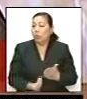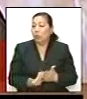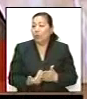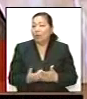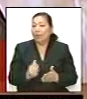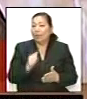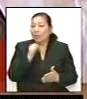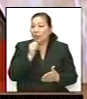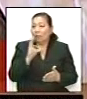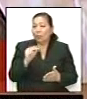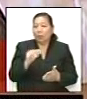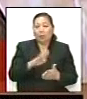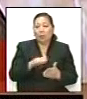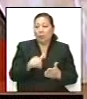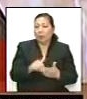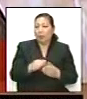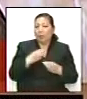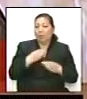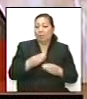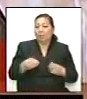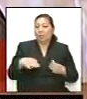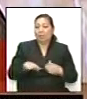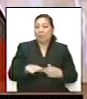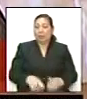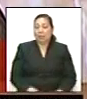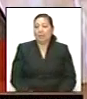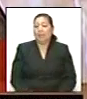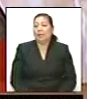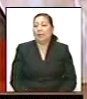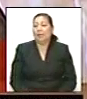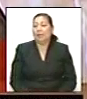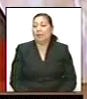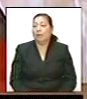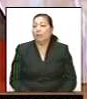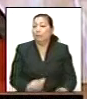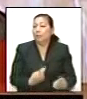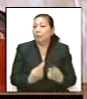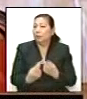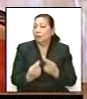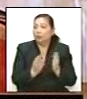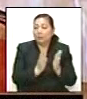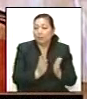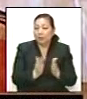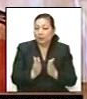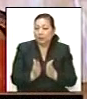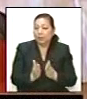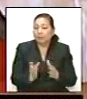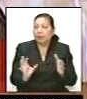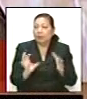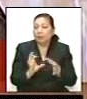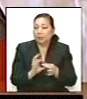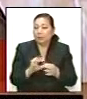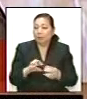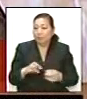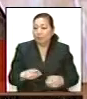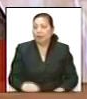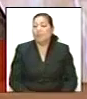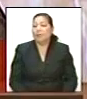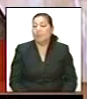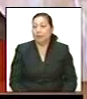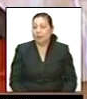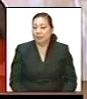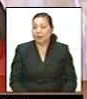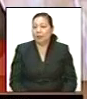que todavía no todos sus miembros la han ratificado, una relación estructurada entre la Alianza del Pacífico y el CPTPP,